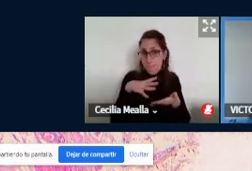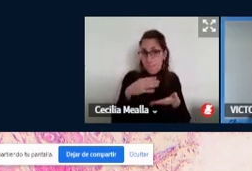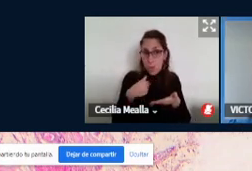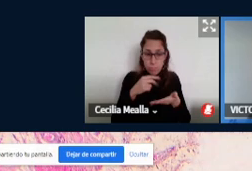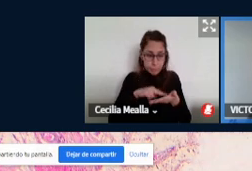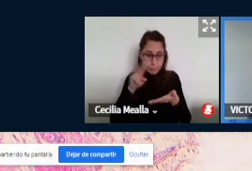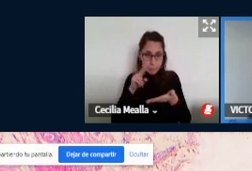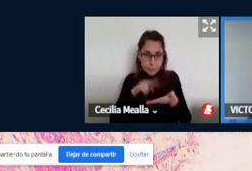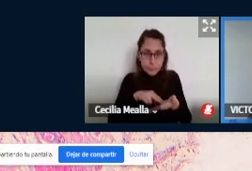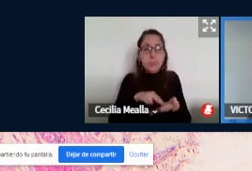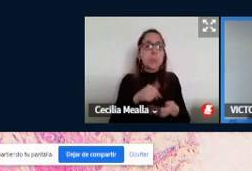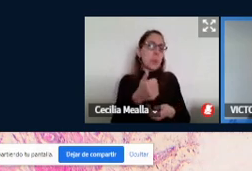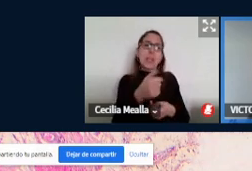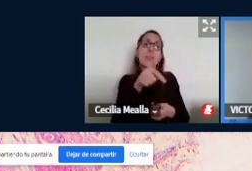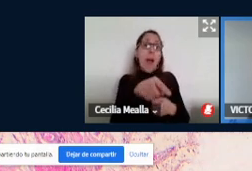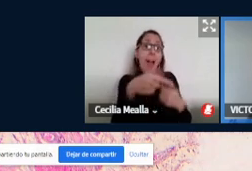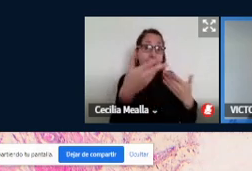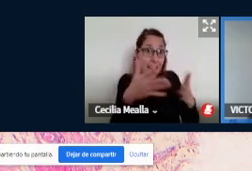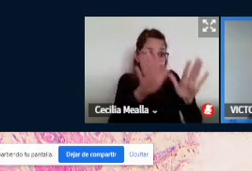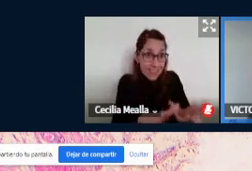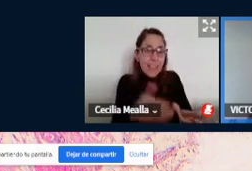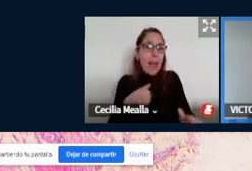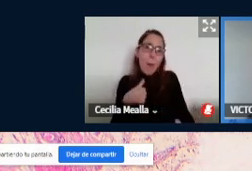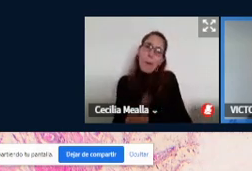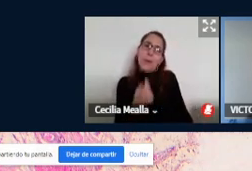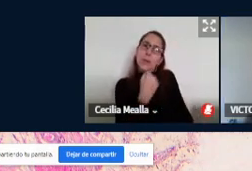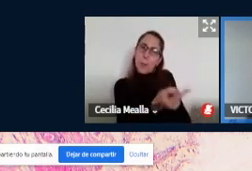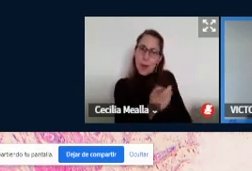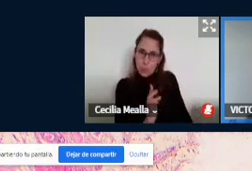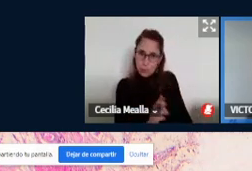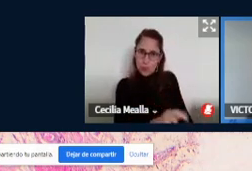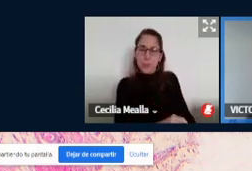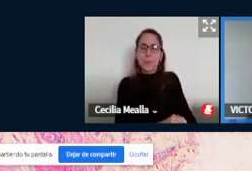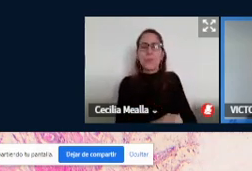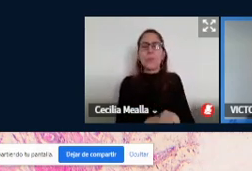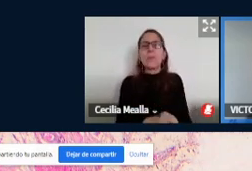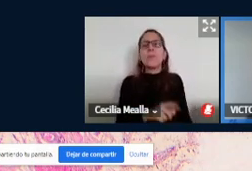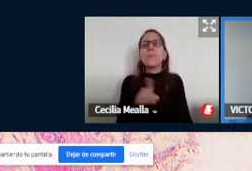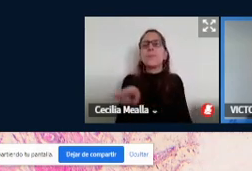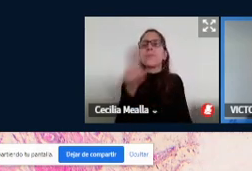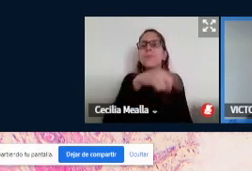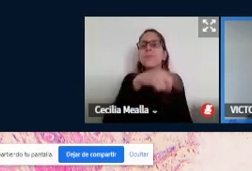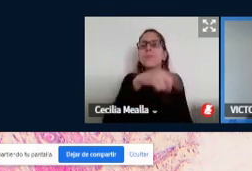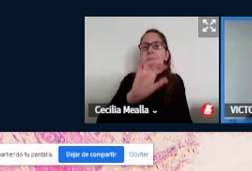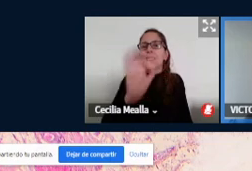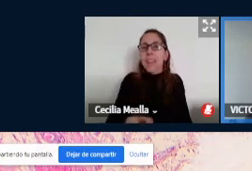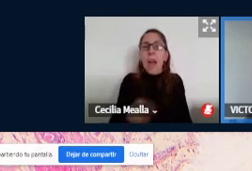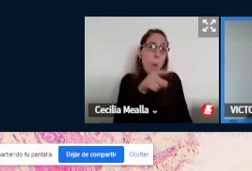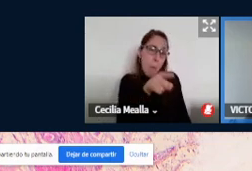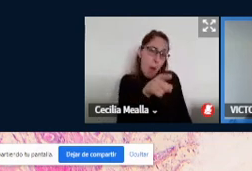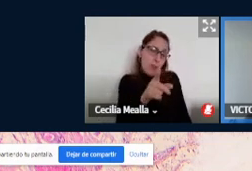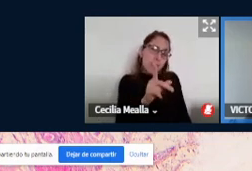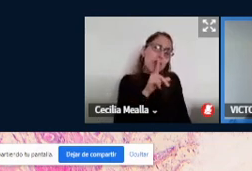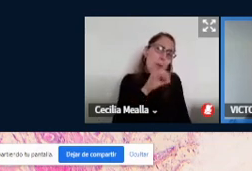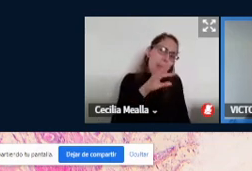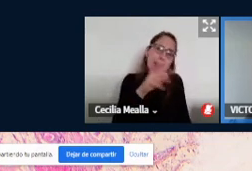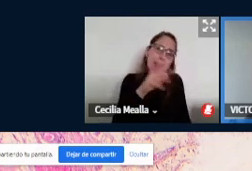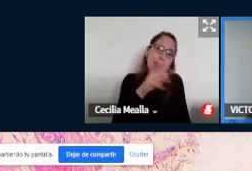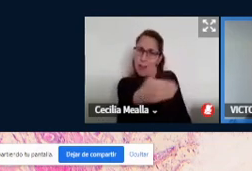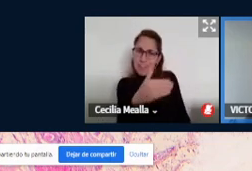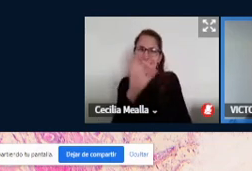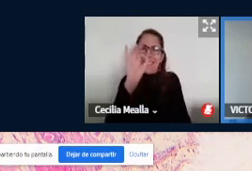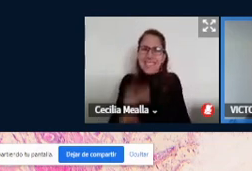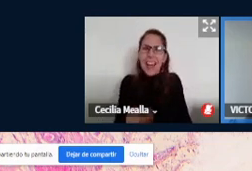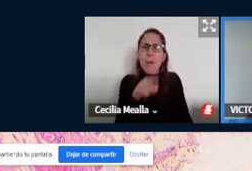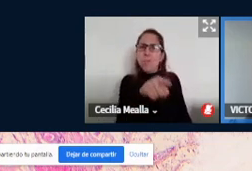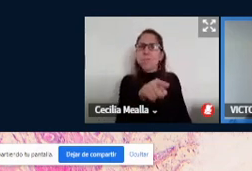te aprovecho ahora. Pobre Tomás. ¿Tienen idea, y Tomás, tenés idea, por qué